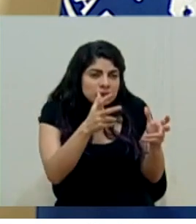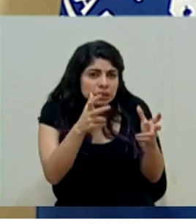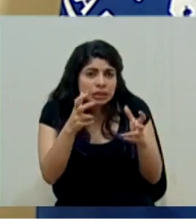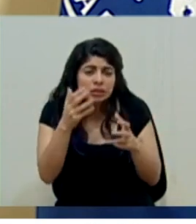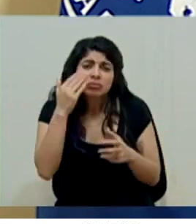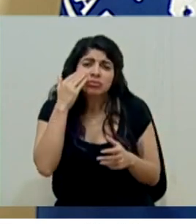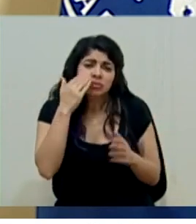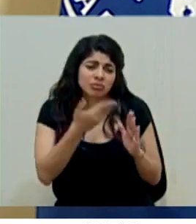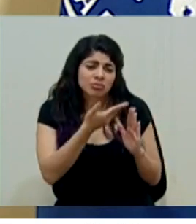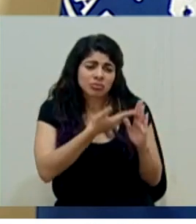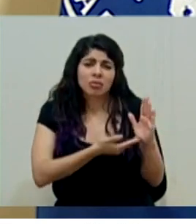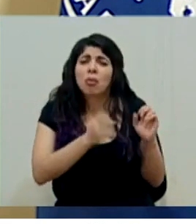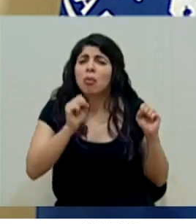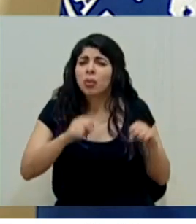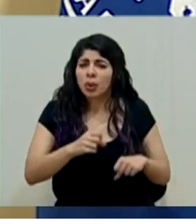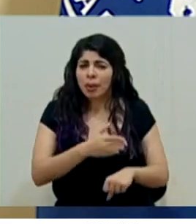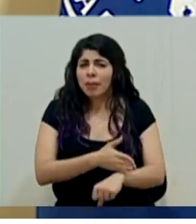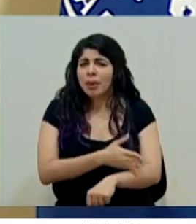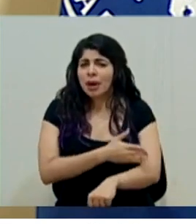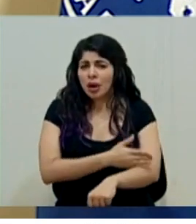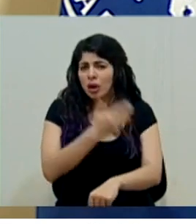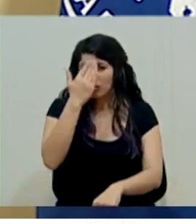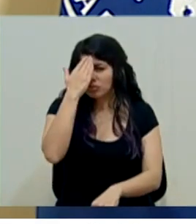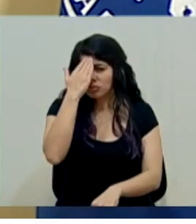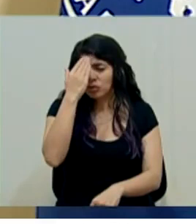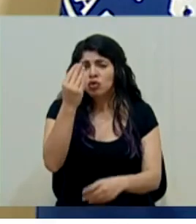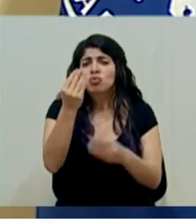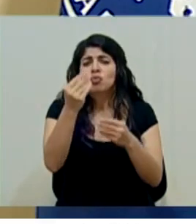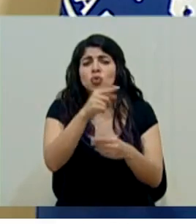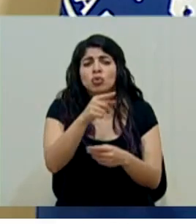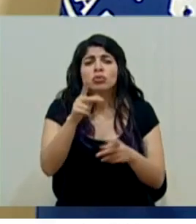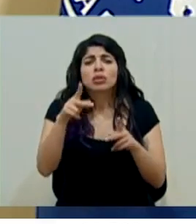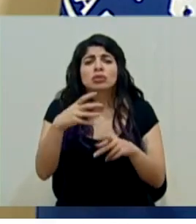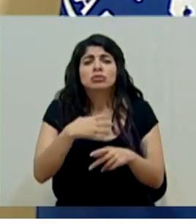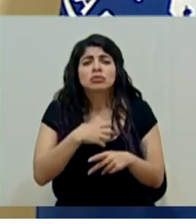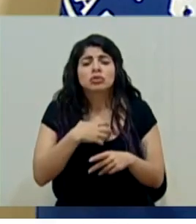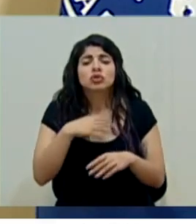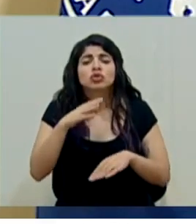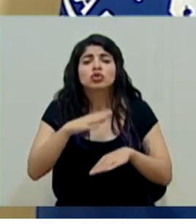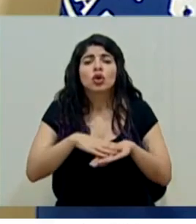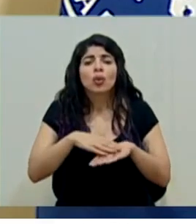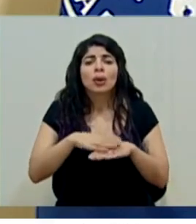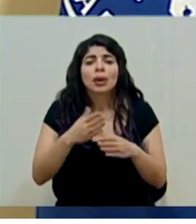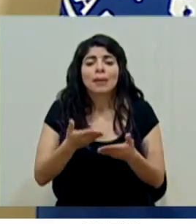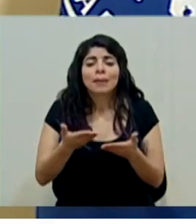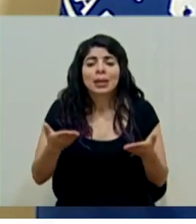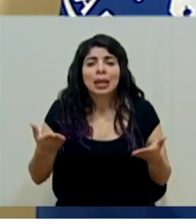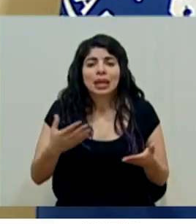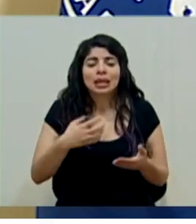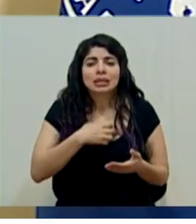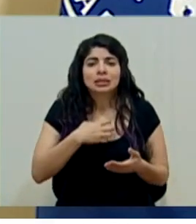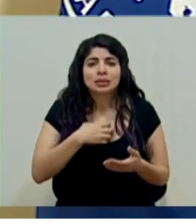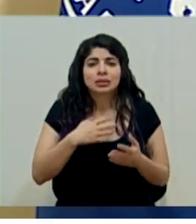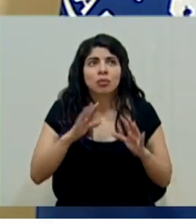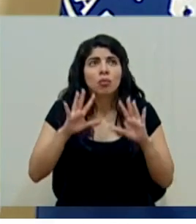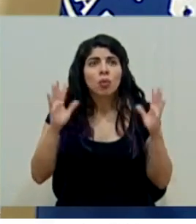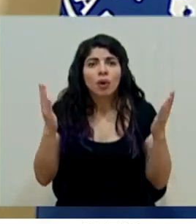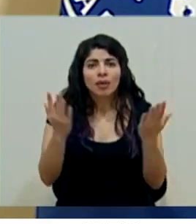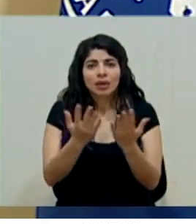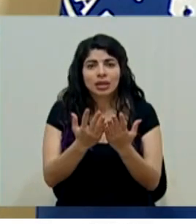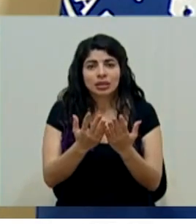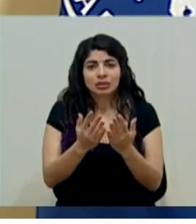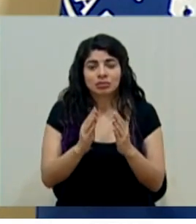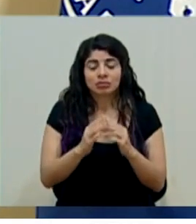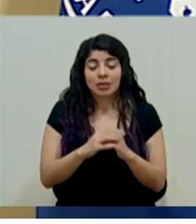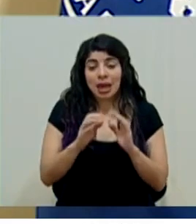es mejorable. Hemos escuchado mucho sobre el tema de bienes inmuebles también. Es una recomendación también de un